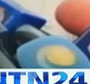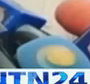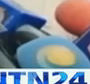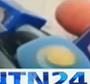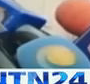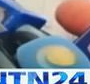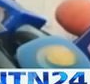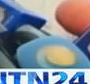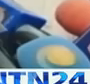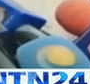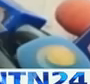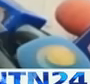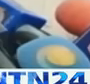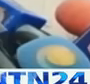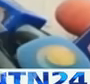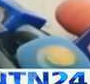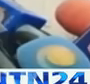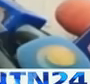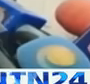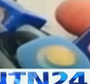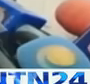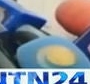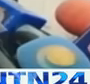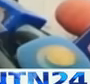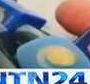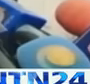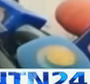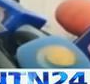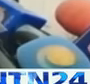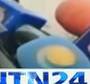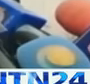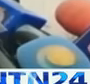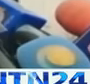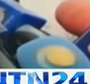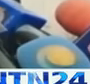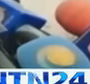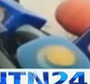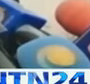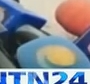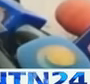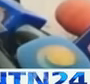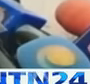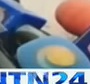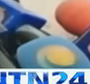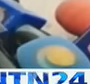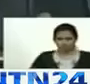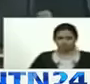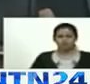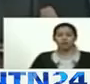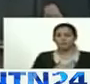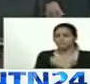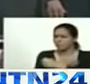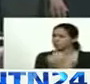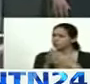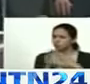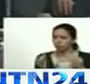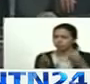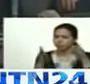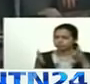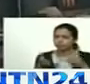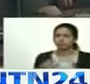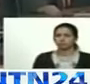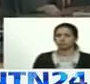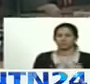dimos, la crisis es directamente proporcional al incremento de ministerios que se ha hecho en Venezuela. 11 de los ministros